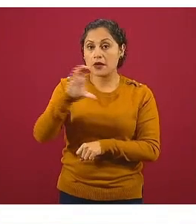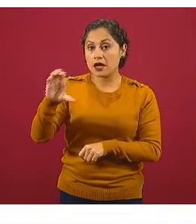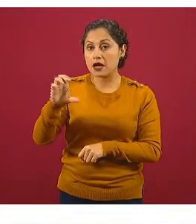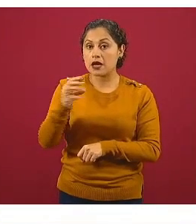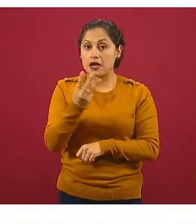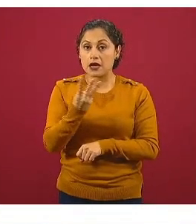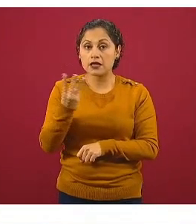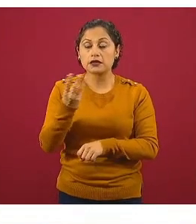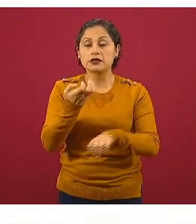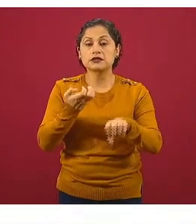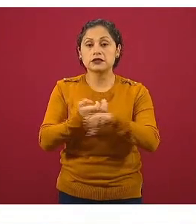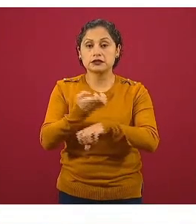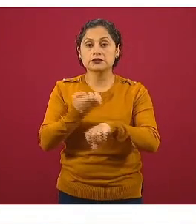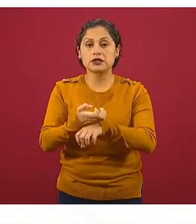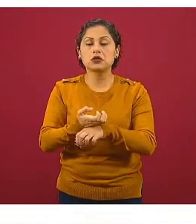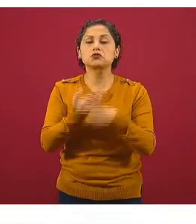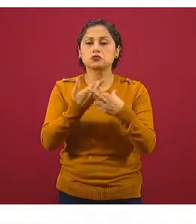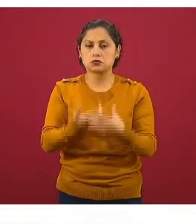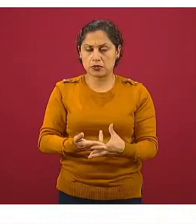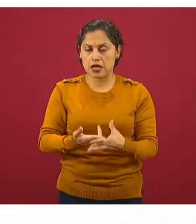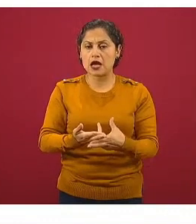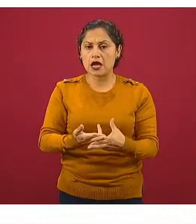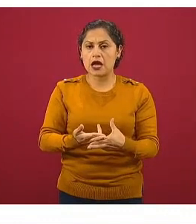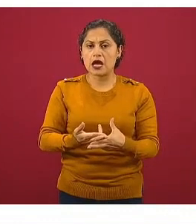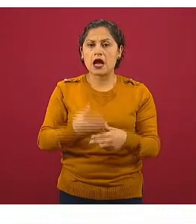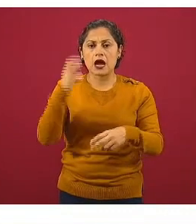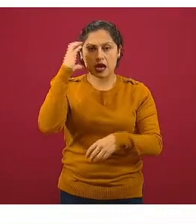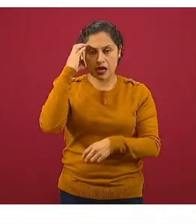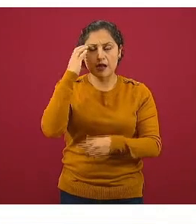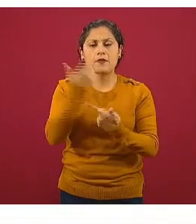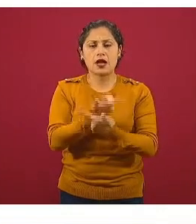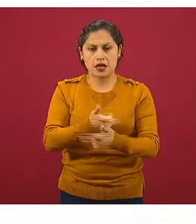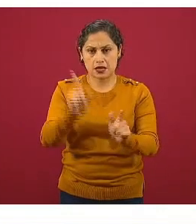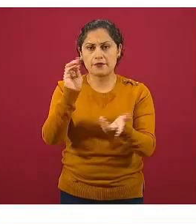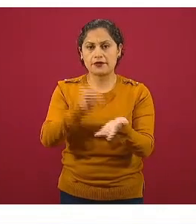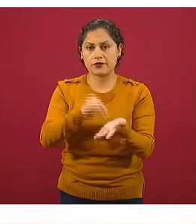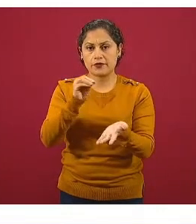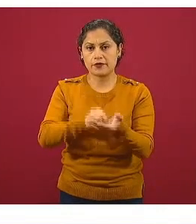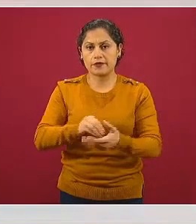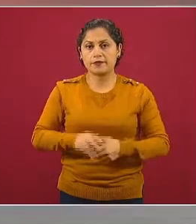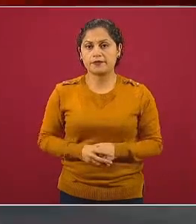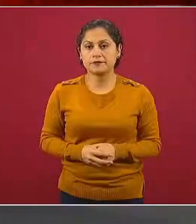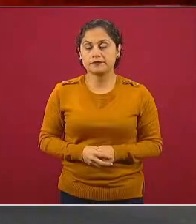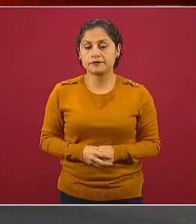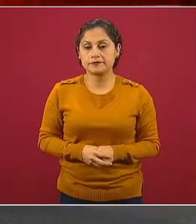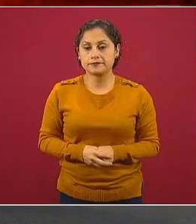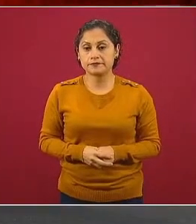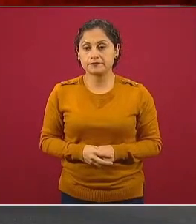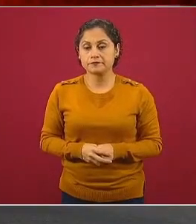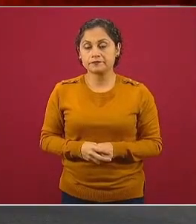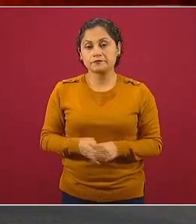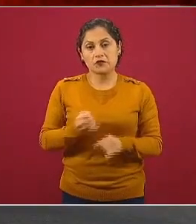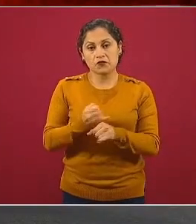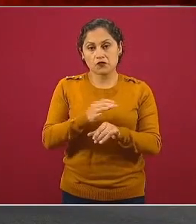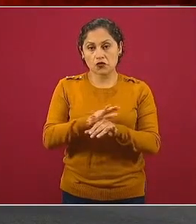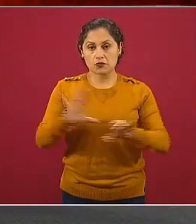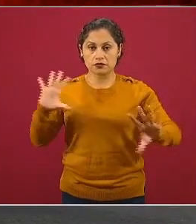federativas todavía disponibilidad para atender a este tipo de pacientes. Sería la actualización para el día de hoy.